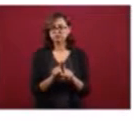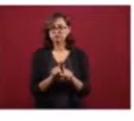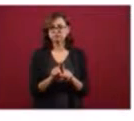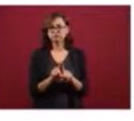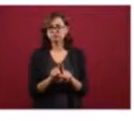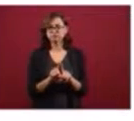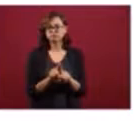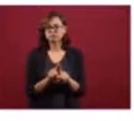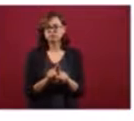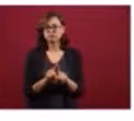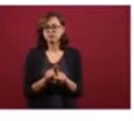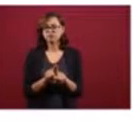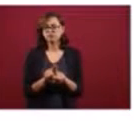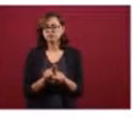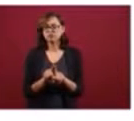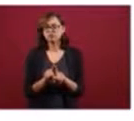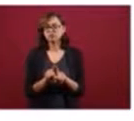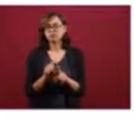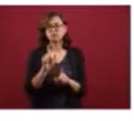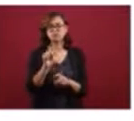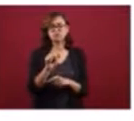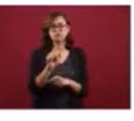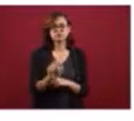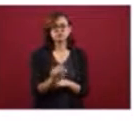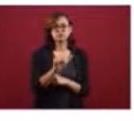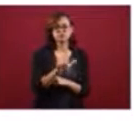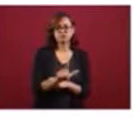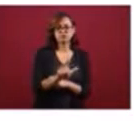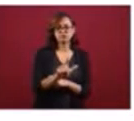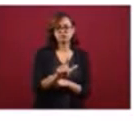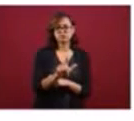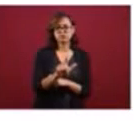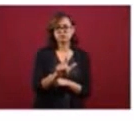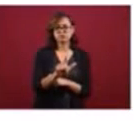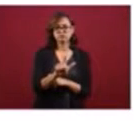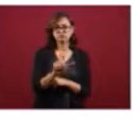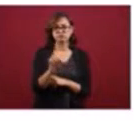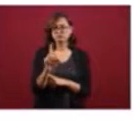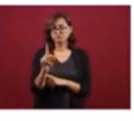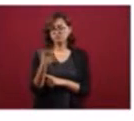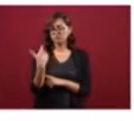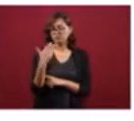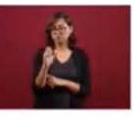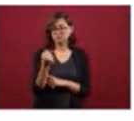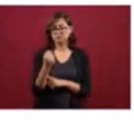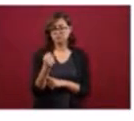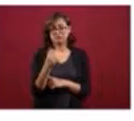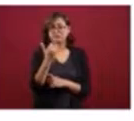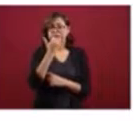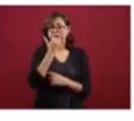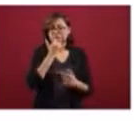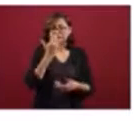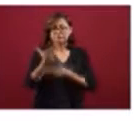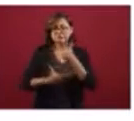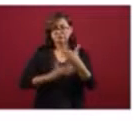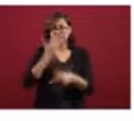y estas son del 27 y del 30 del mes pasado. Nos disculpamos por la